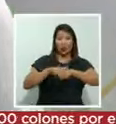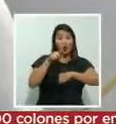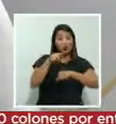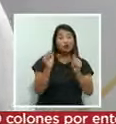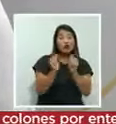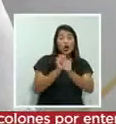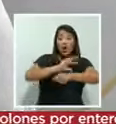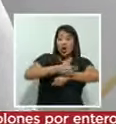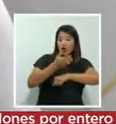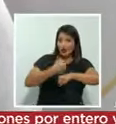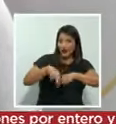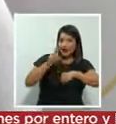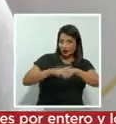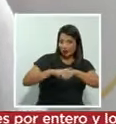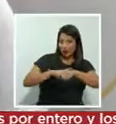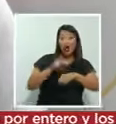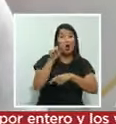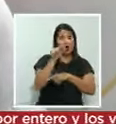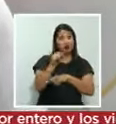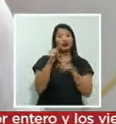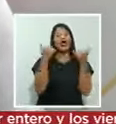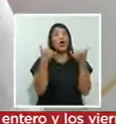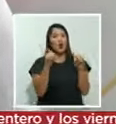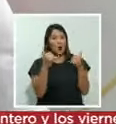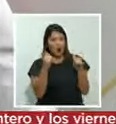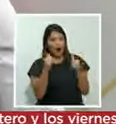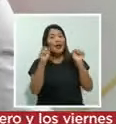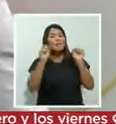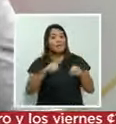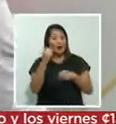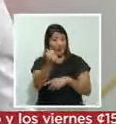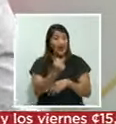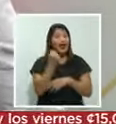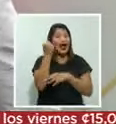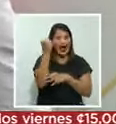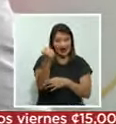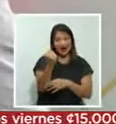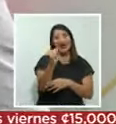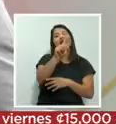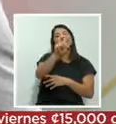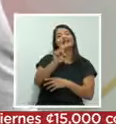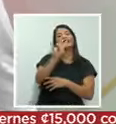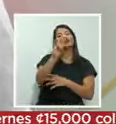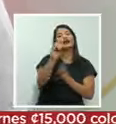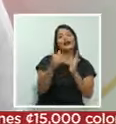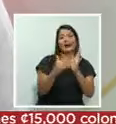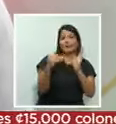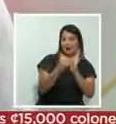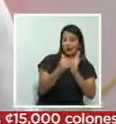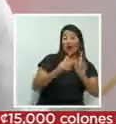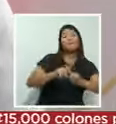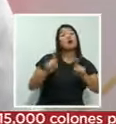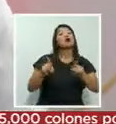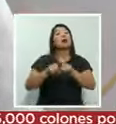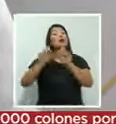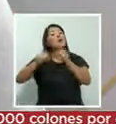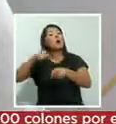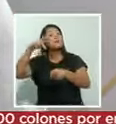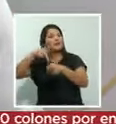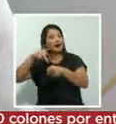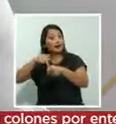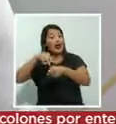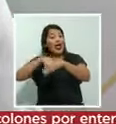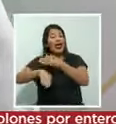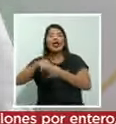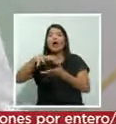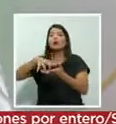Lotería Nacional no solamente está jugando y puede ganar en el premio mayor, que es de 170 millones, también puede participar en